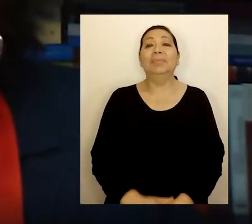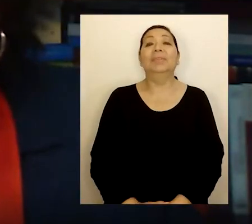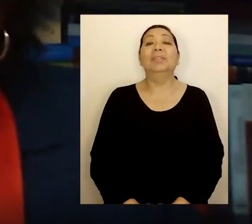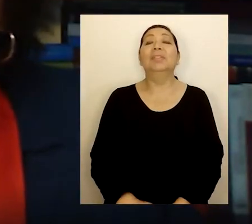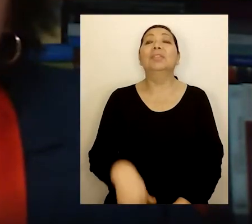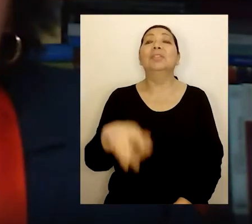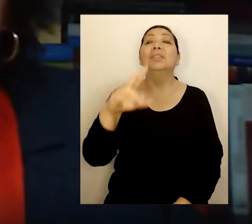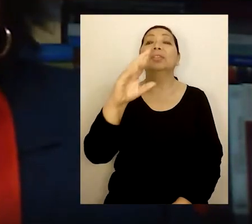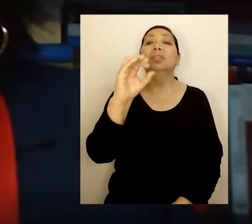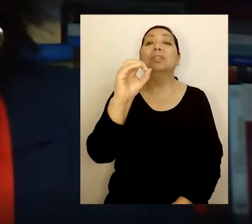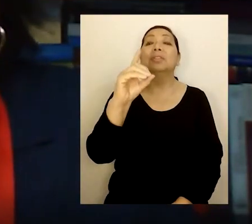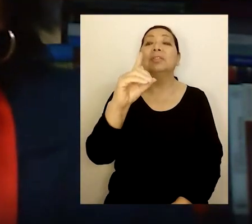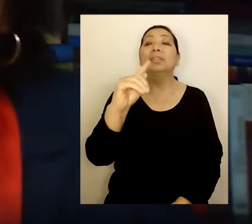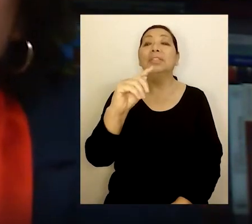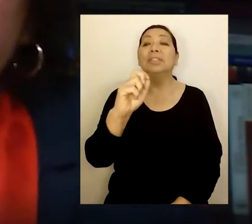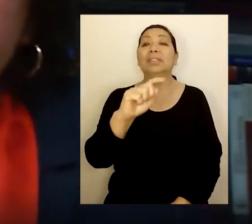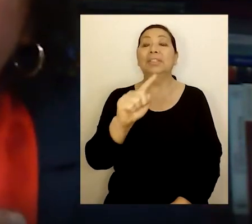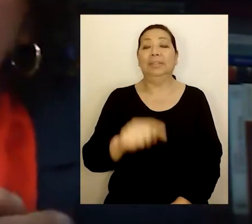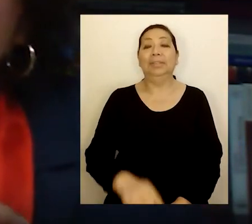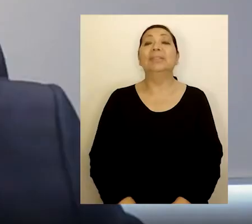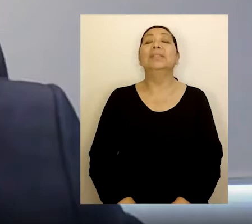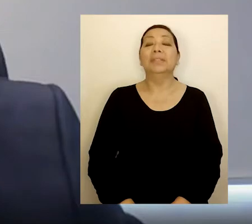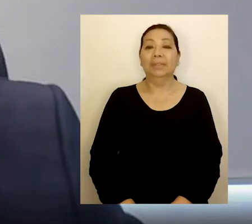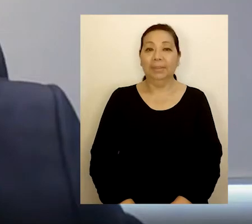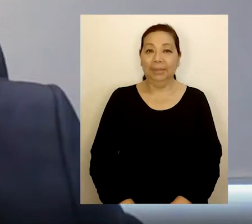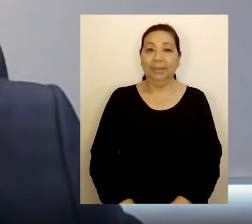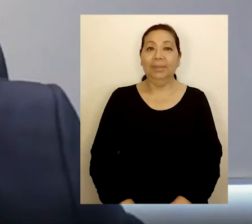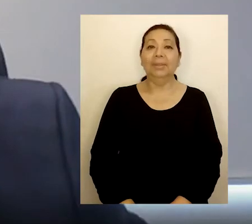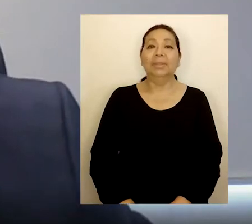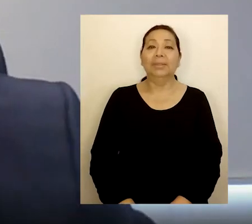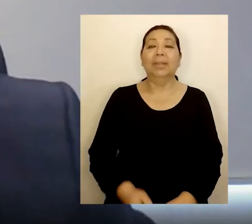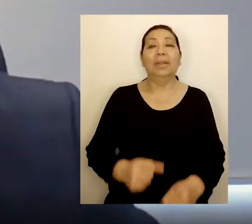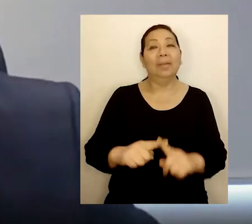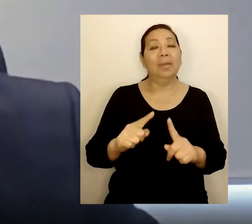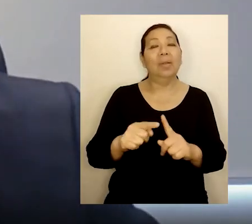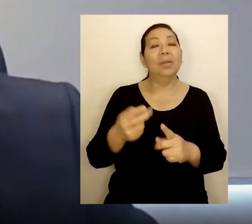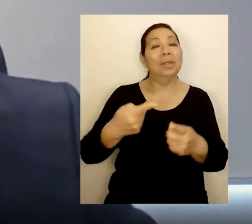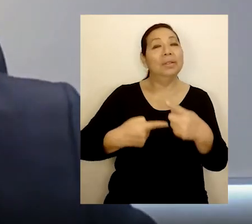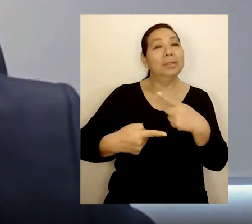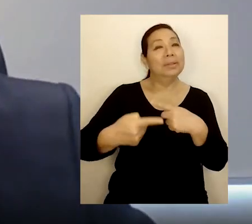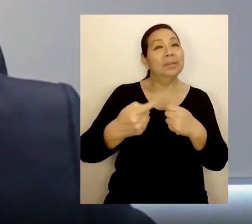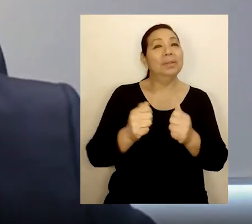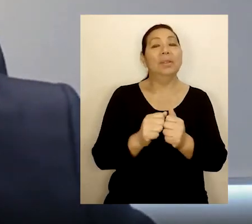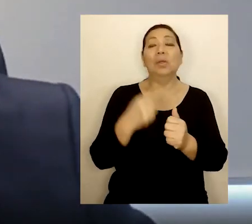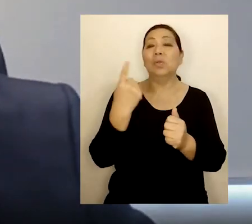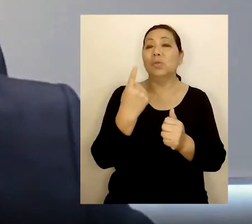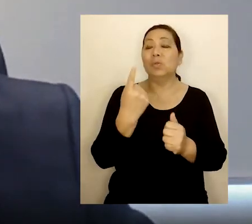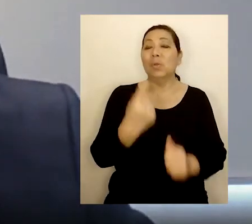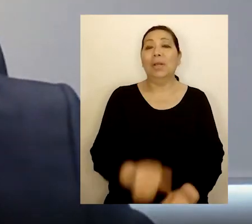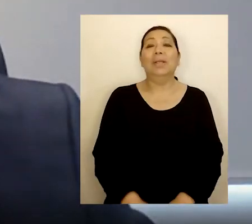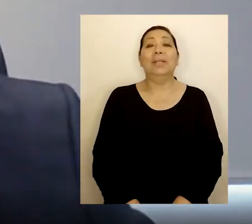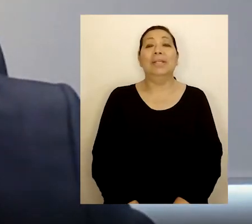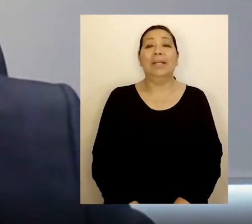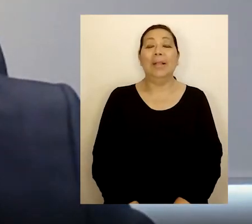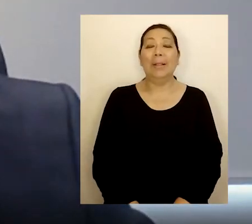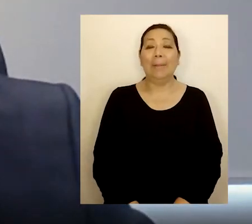Rodríguez va a hacer una réplica. Sí. Una dúplica, mejor dicho. Sí, voy a hacer una sola...